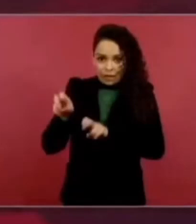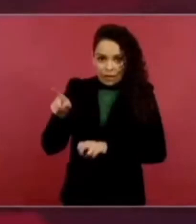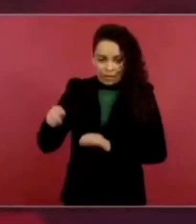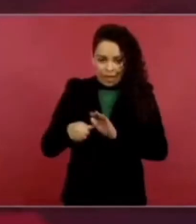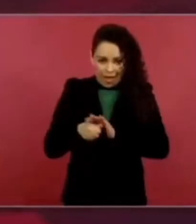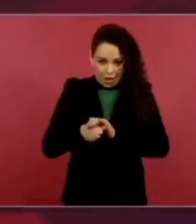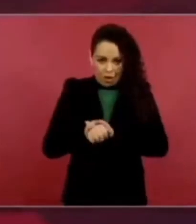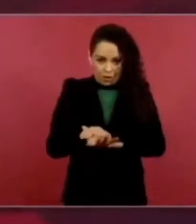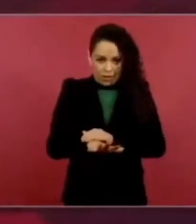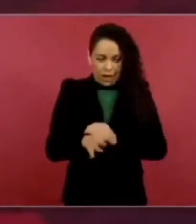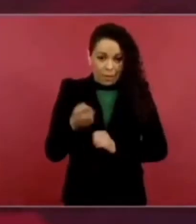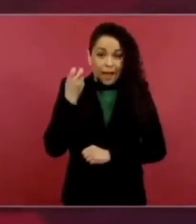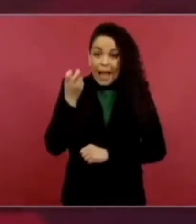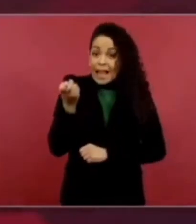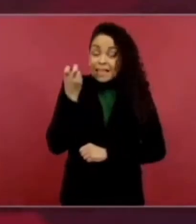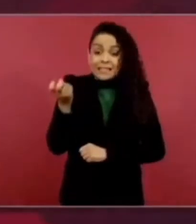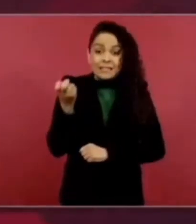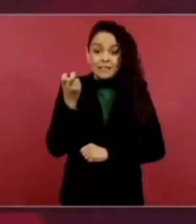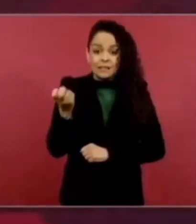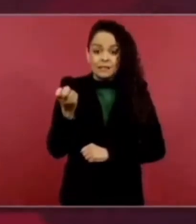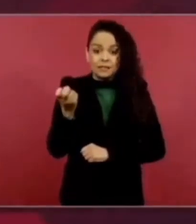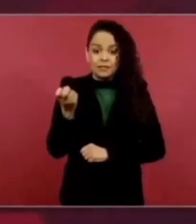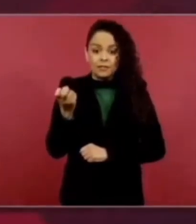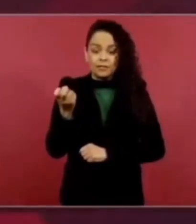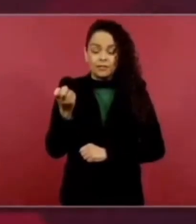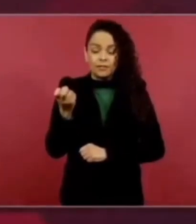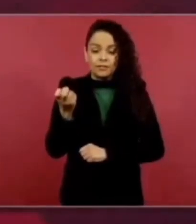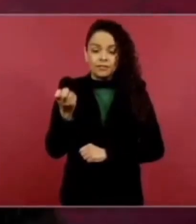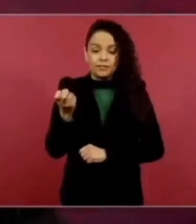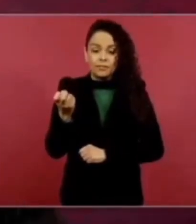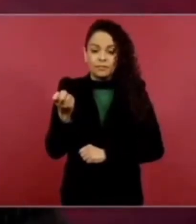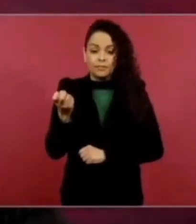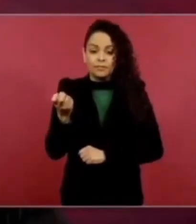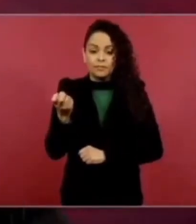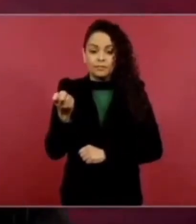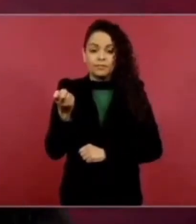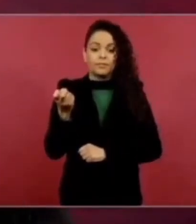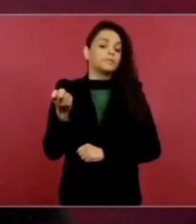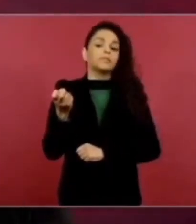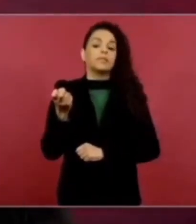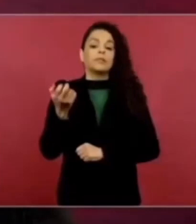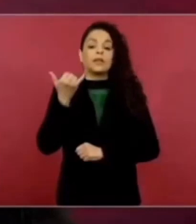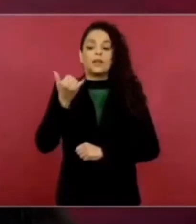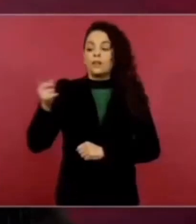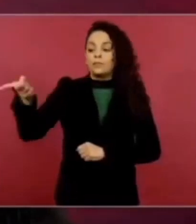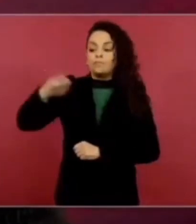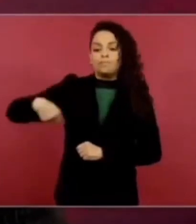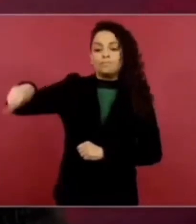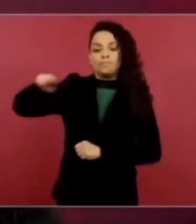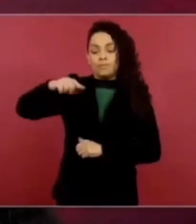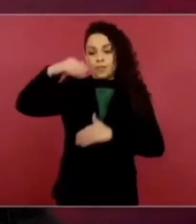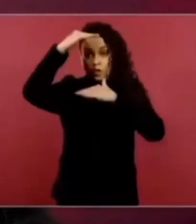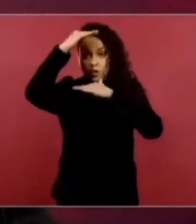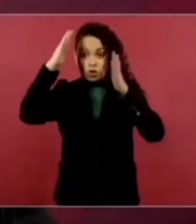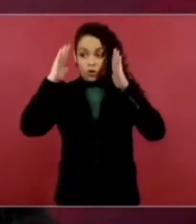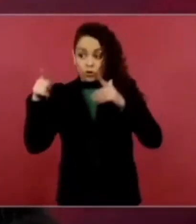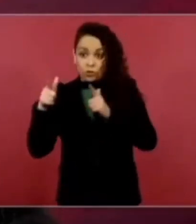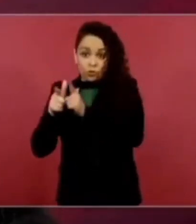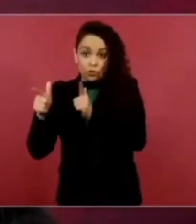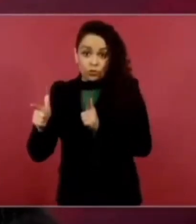no tengo duda de que hay injerencia de estos grupos conservadores,